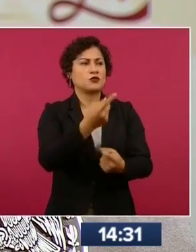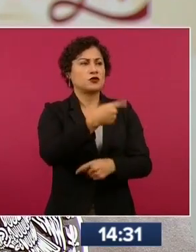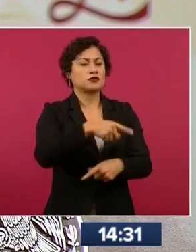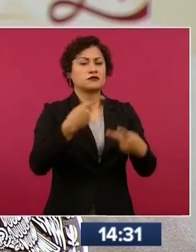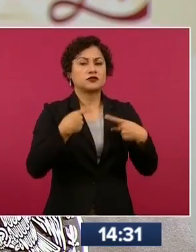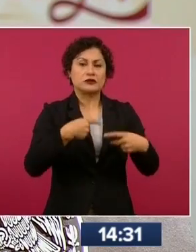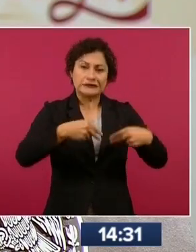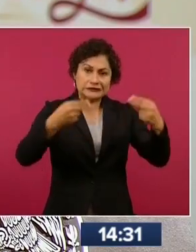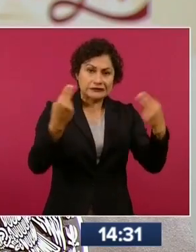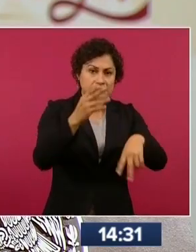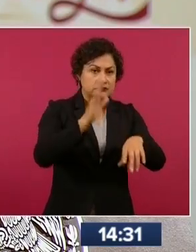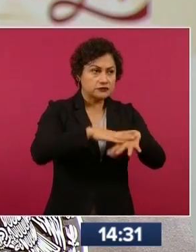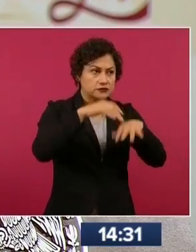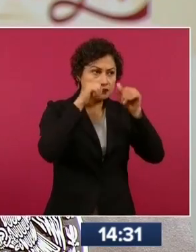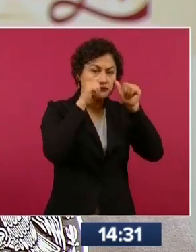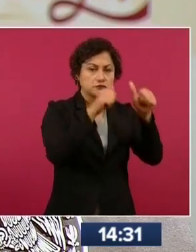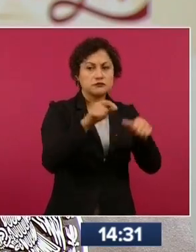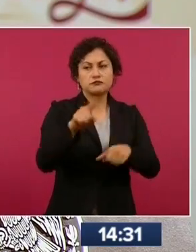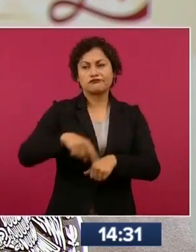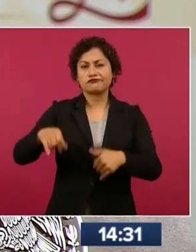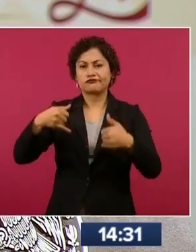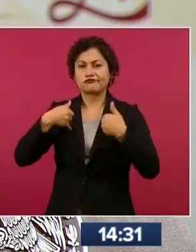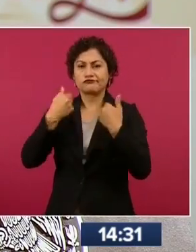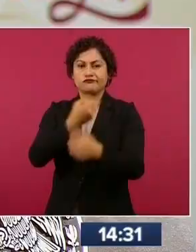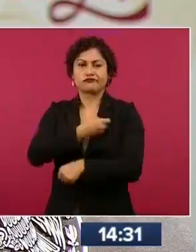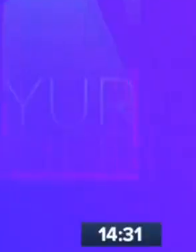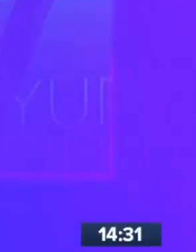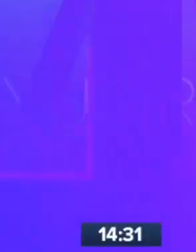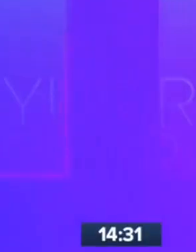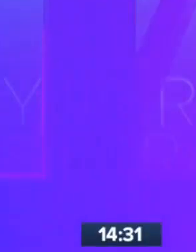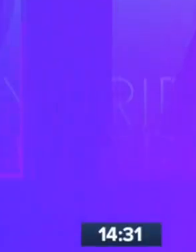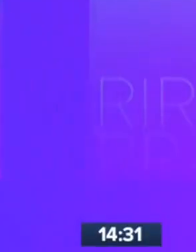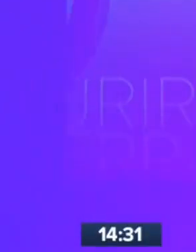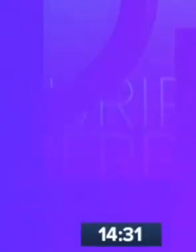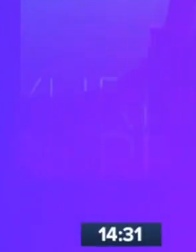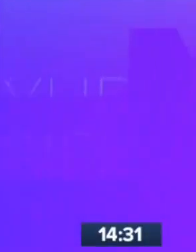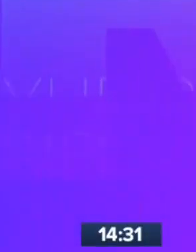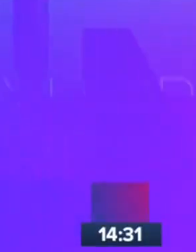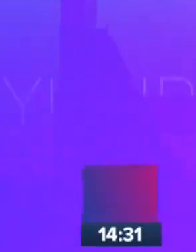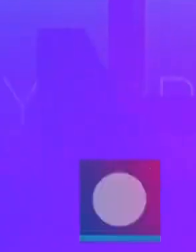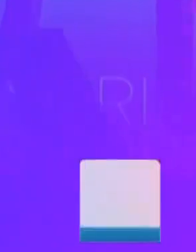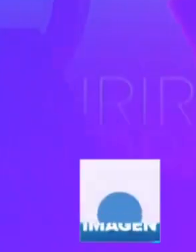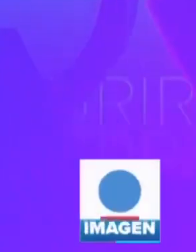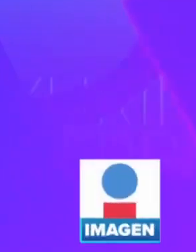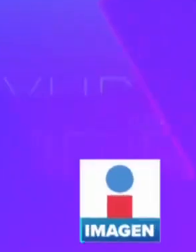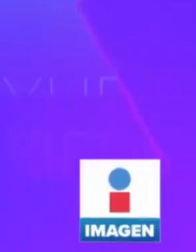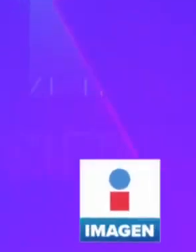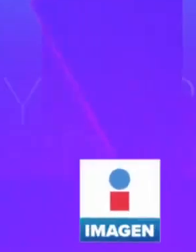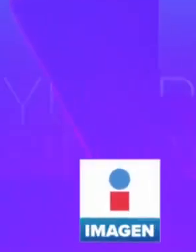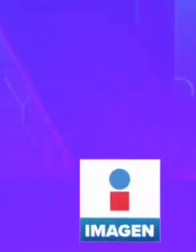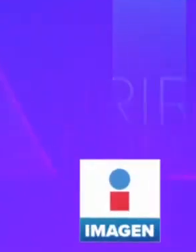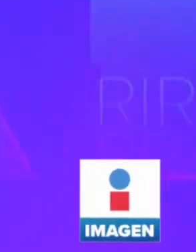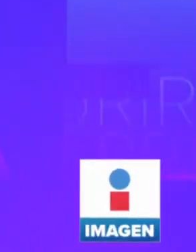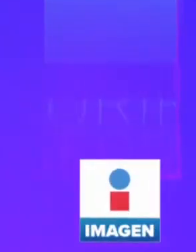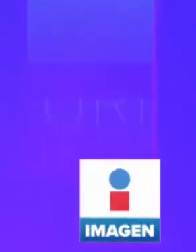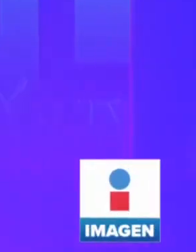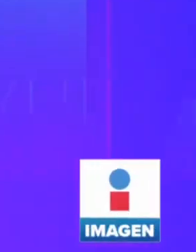benefician de la vacuna contra influenza. Usted dígame qué opina de lo que dice López-Gatell.